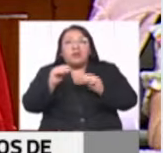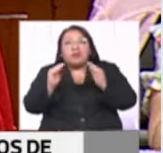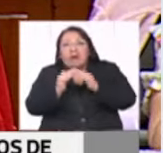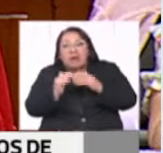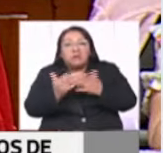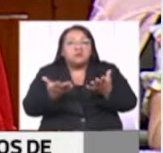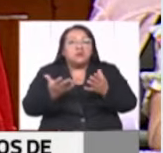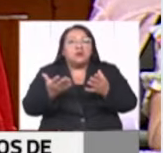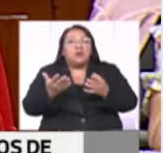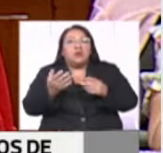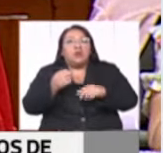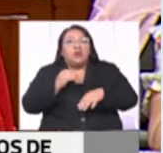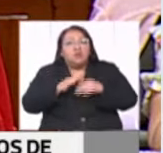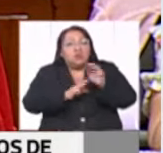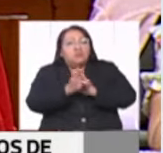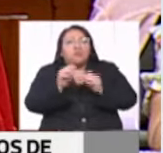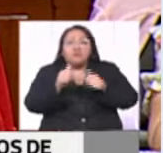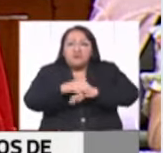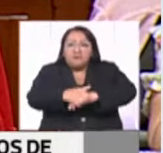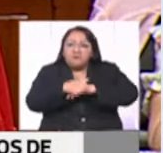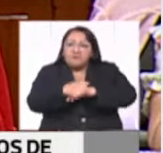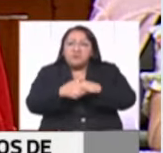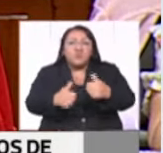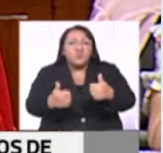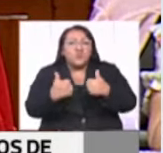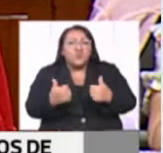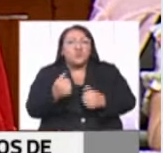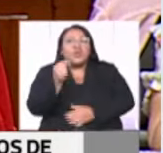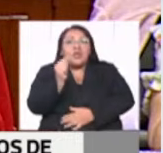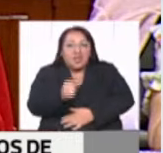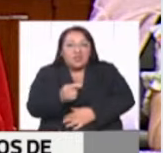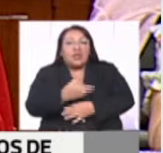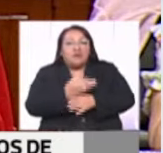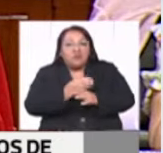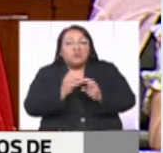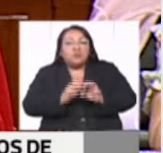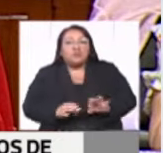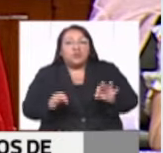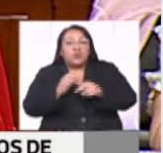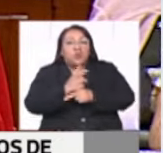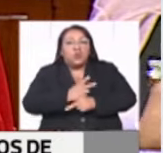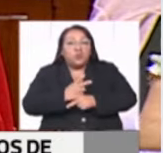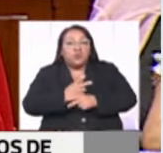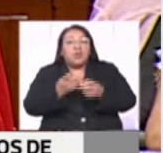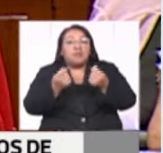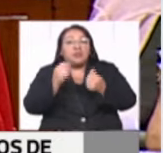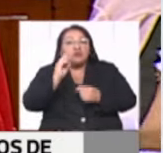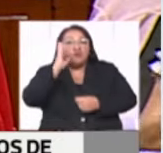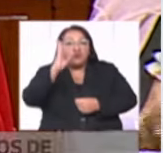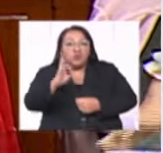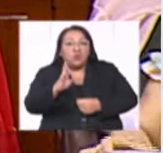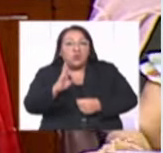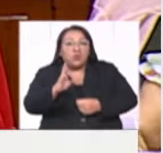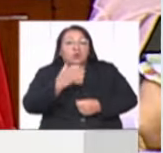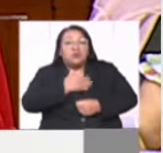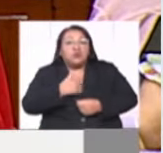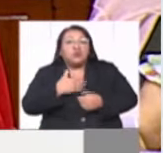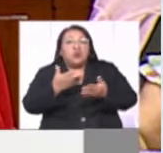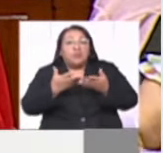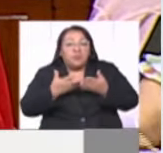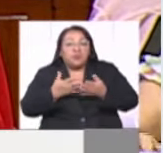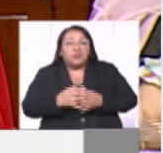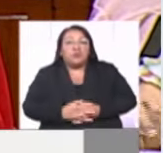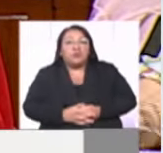invertir en un emprendimiento, felicitaciones, porque realmente esa es la forma, presidente, de cuidar y de pensar en su futuro. Presidente, yo pediría, por